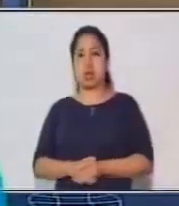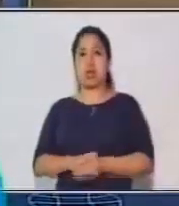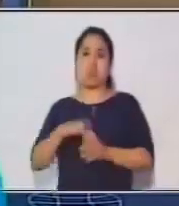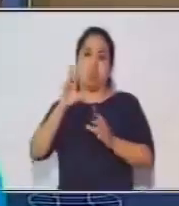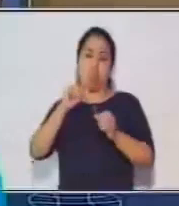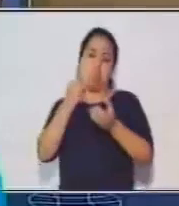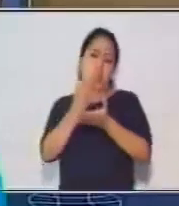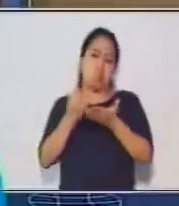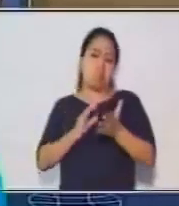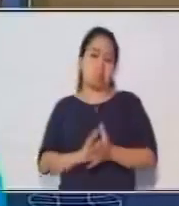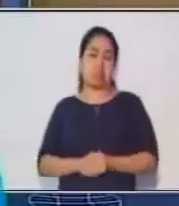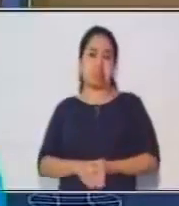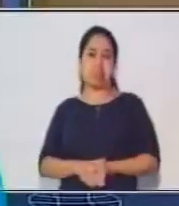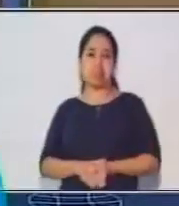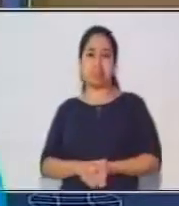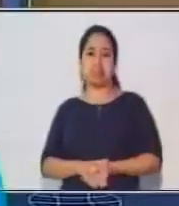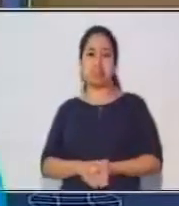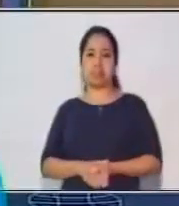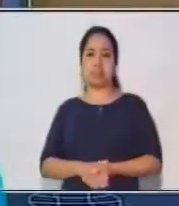ilustrar.